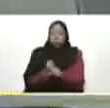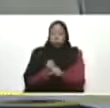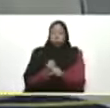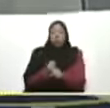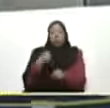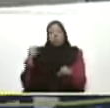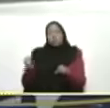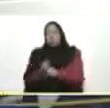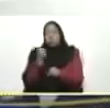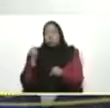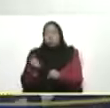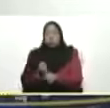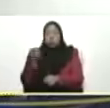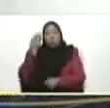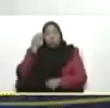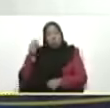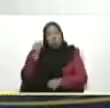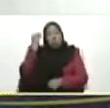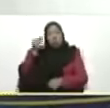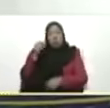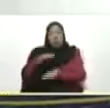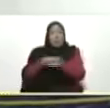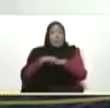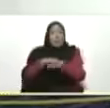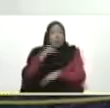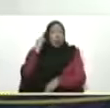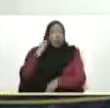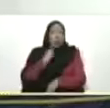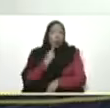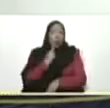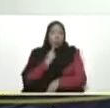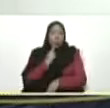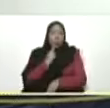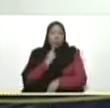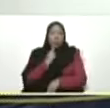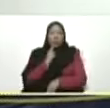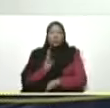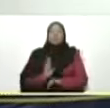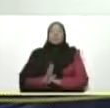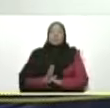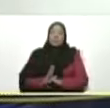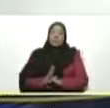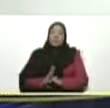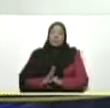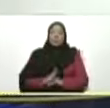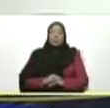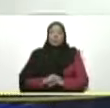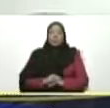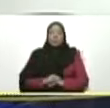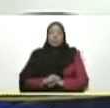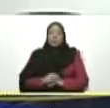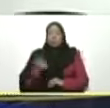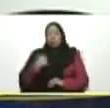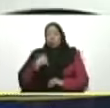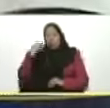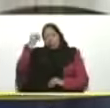hubiera trabajado aquí. Digo yo, no, me perdone Bolívar, pido perdón, son